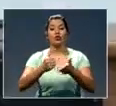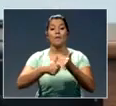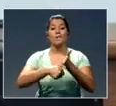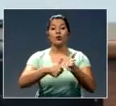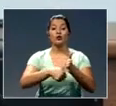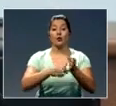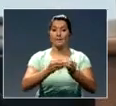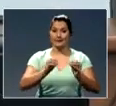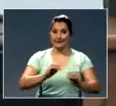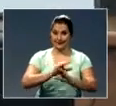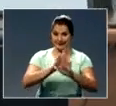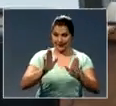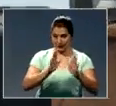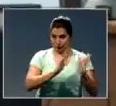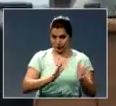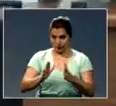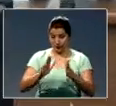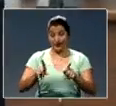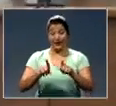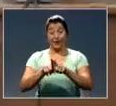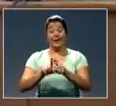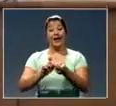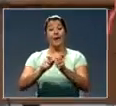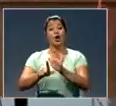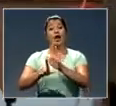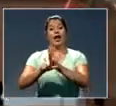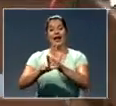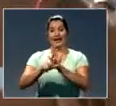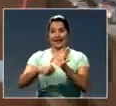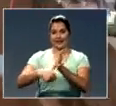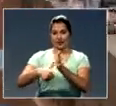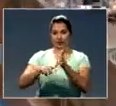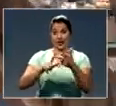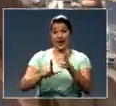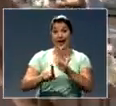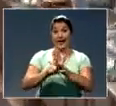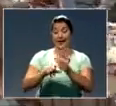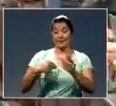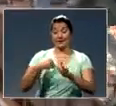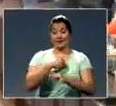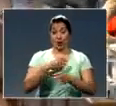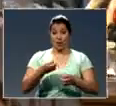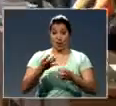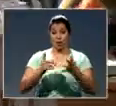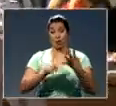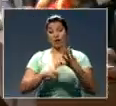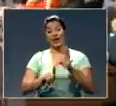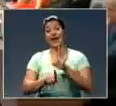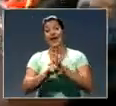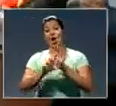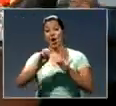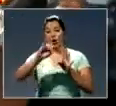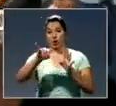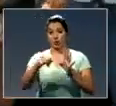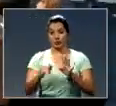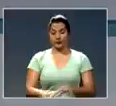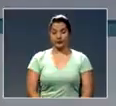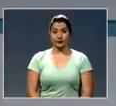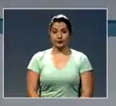así como modificaciones al Código Electoral, la Ley Orgánica del Ministerio Público y del Organismo de Investigación Judicial.